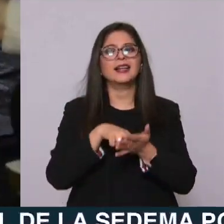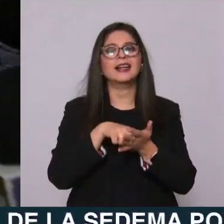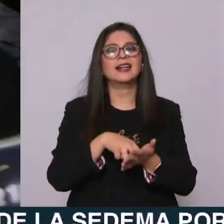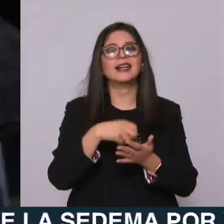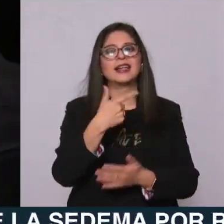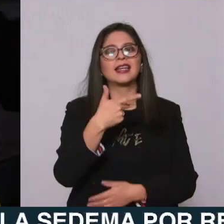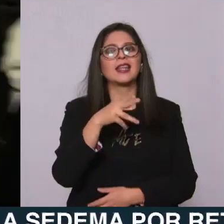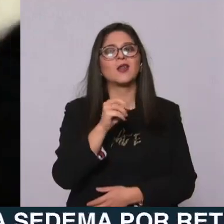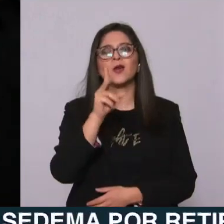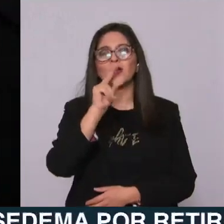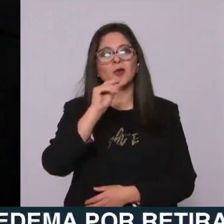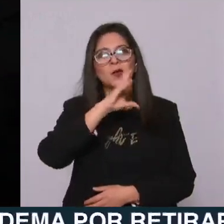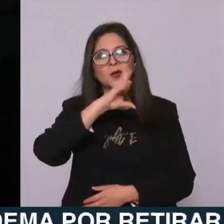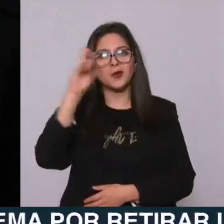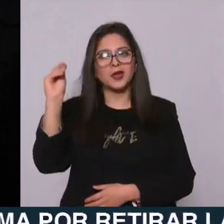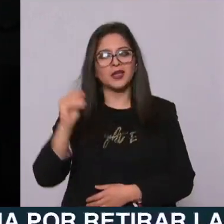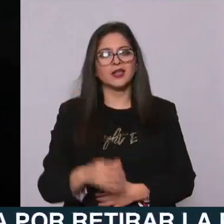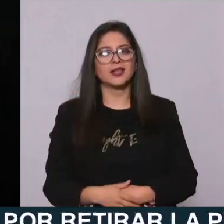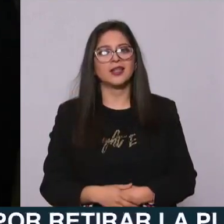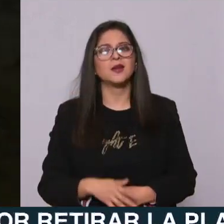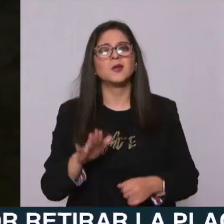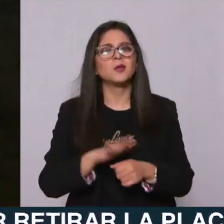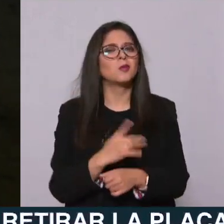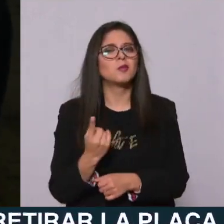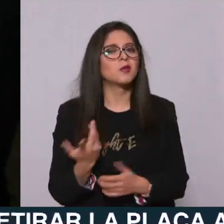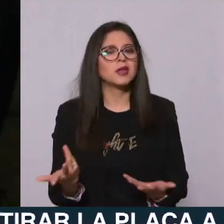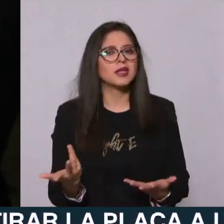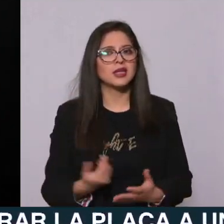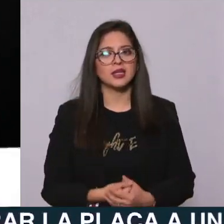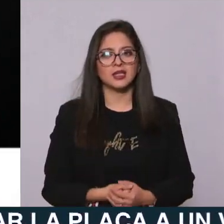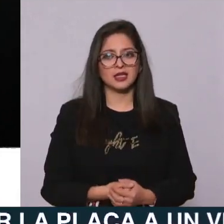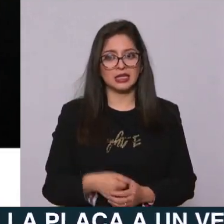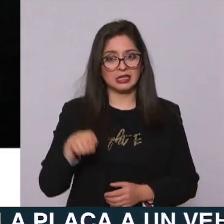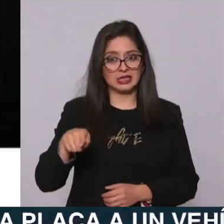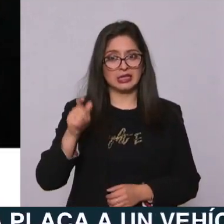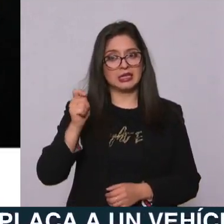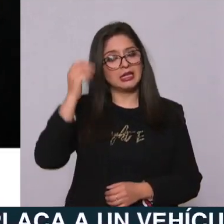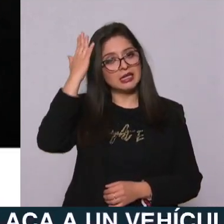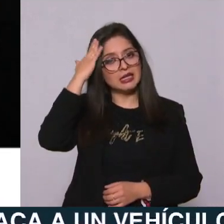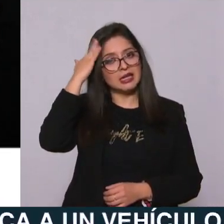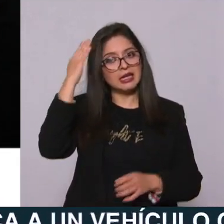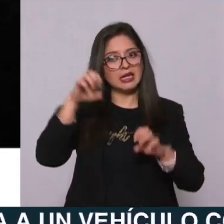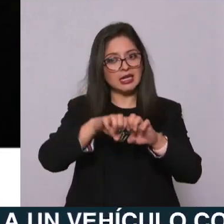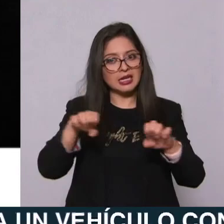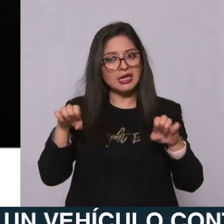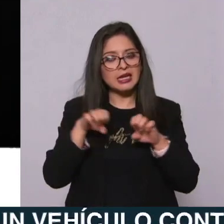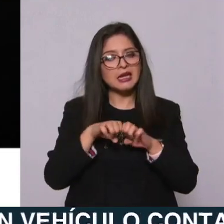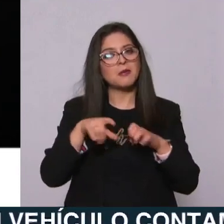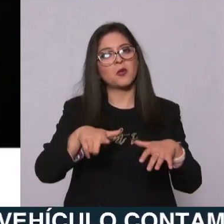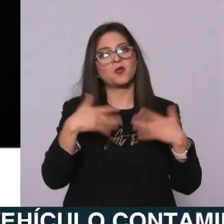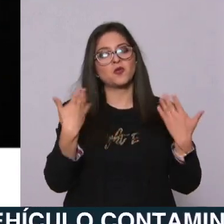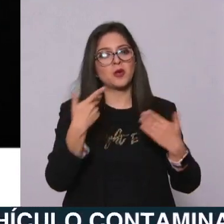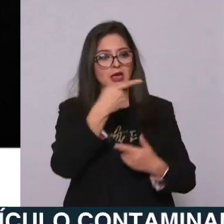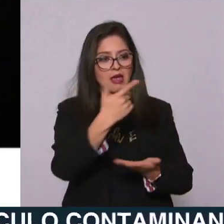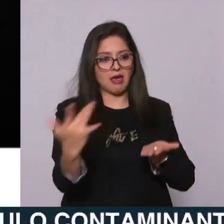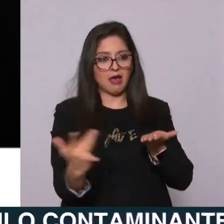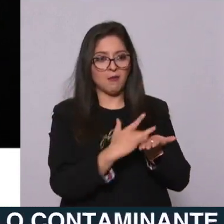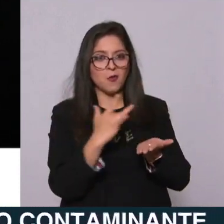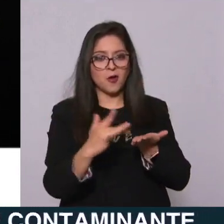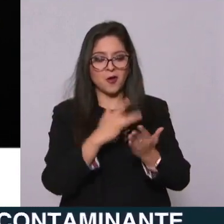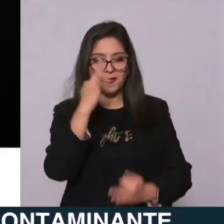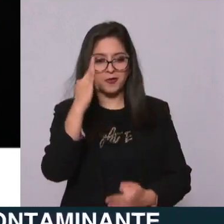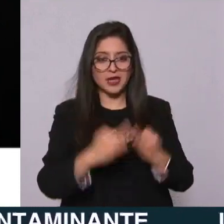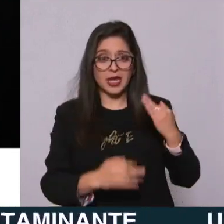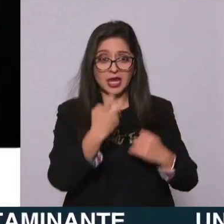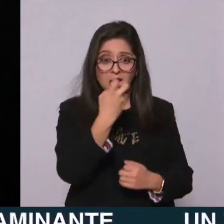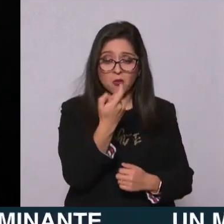vayas. ¿Por qué no quieres que se vaya aquí? Porque él ahorita es un líder en el equipo, gracias a él estamos ahorita en la final. Es de los